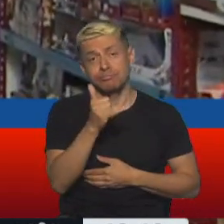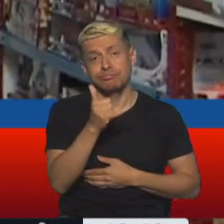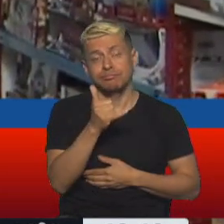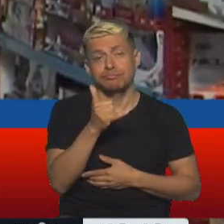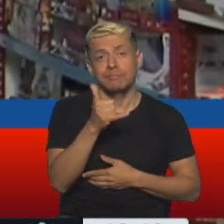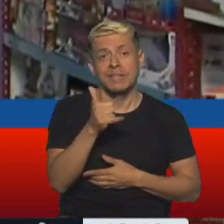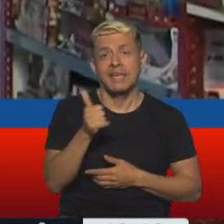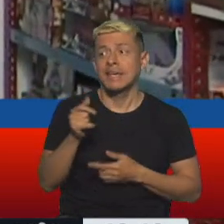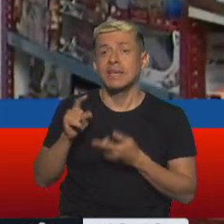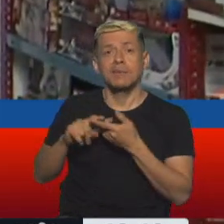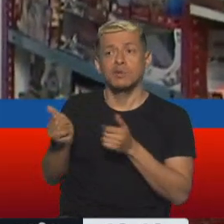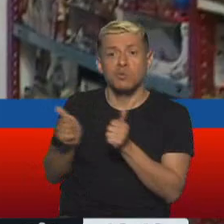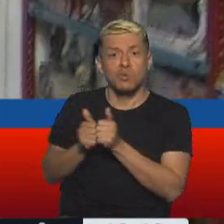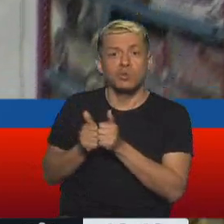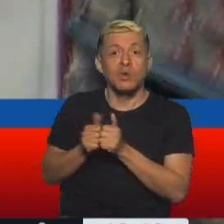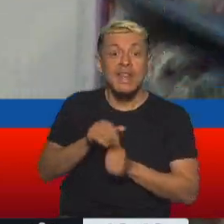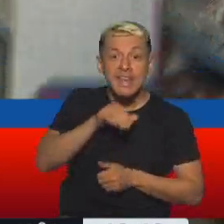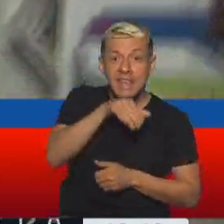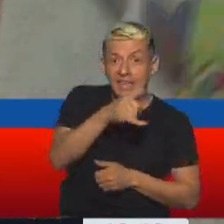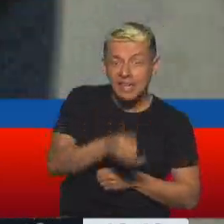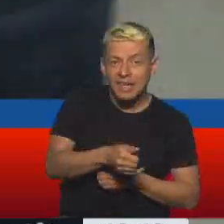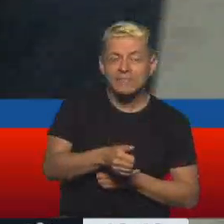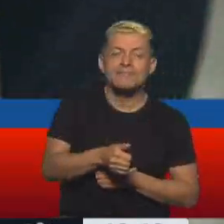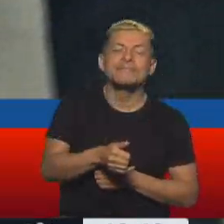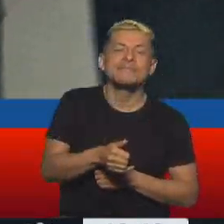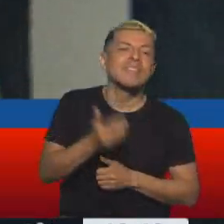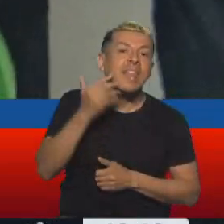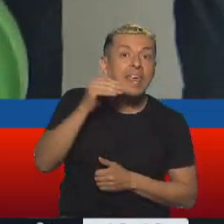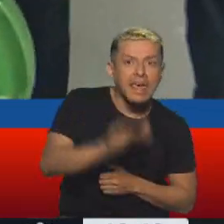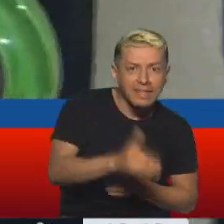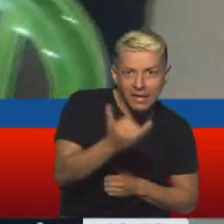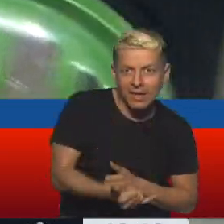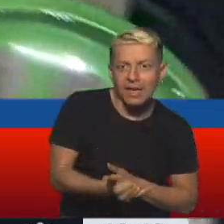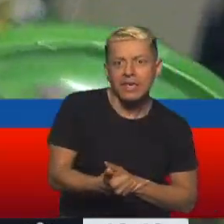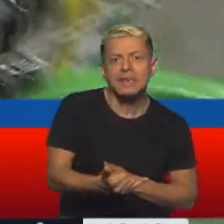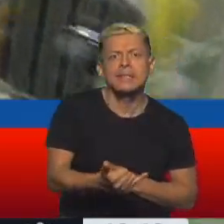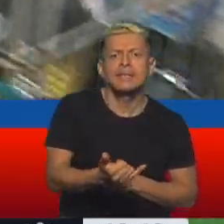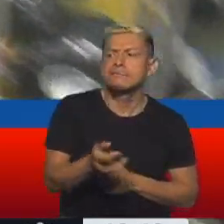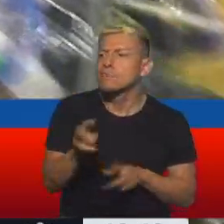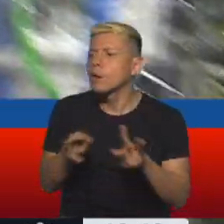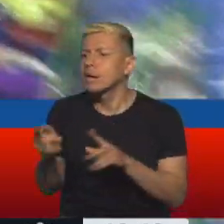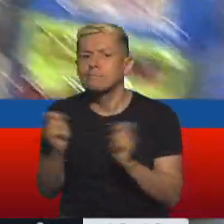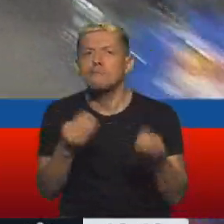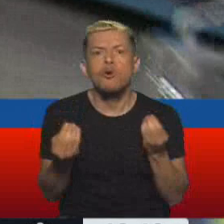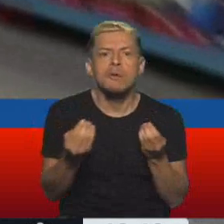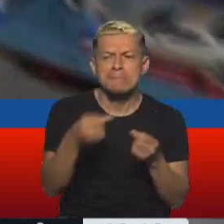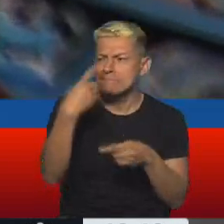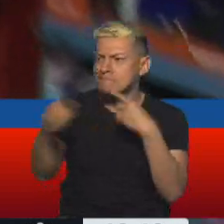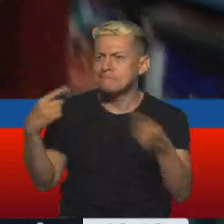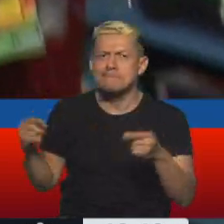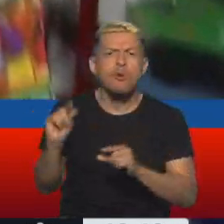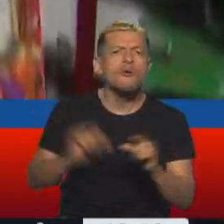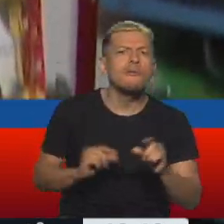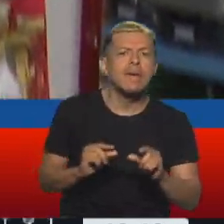algo con mi señora para nuestra nieta y hay tanta variedad, tantas ofertas, tantas cosas que no es tan fácil,